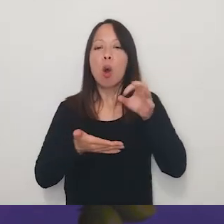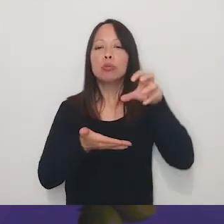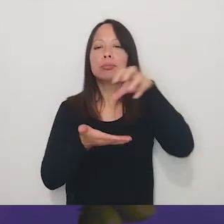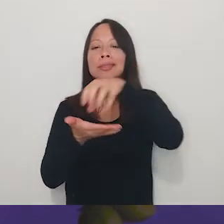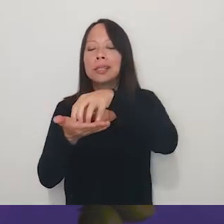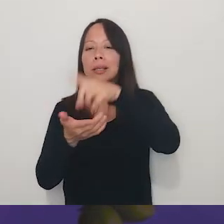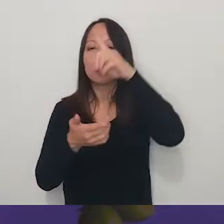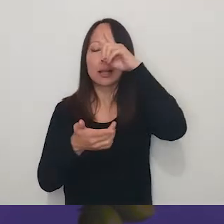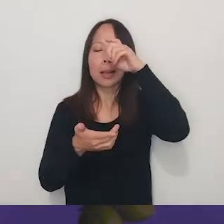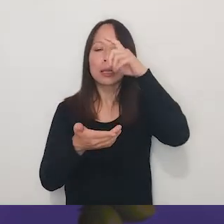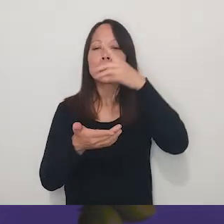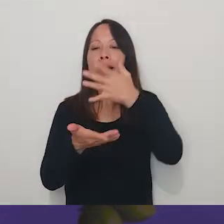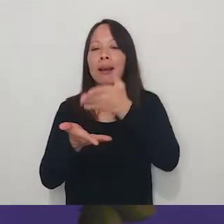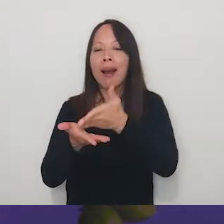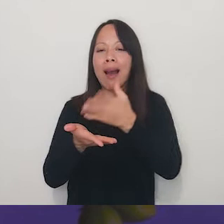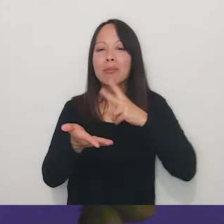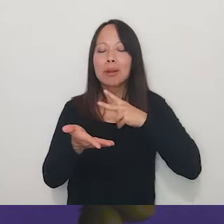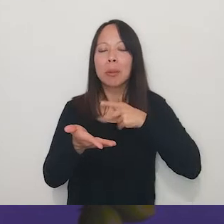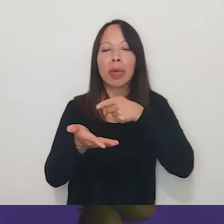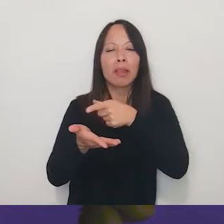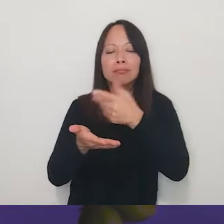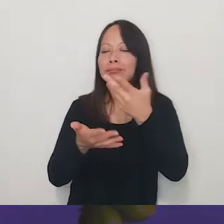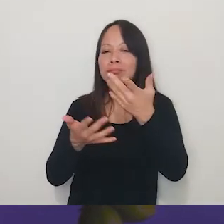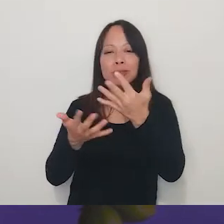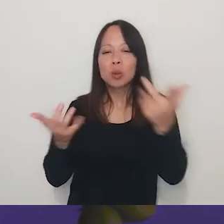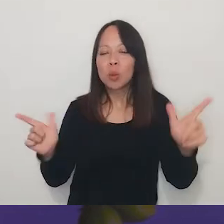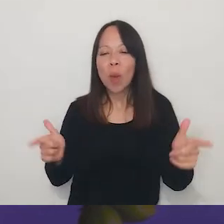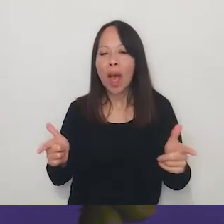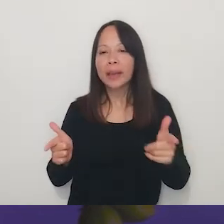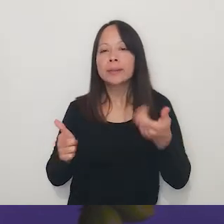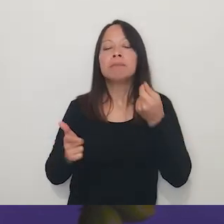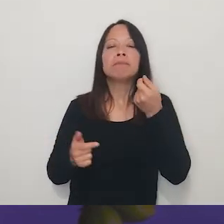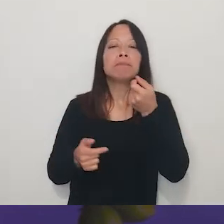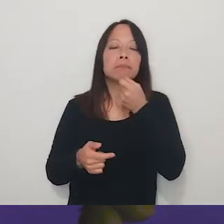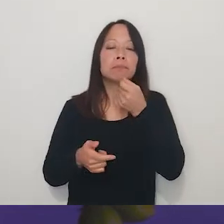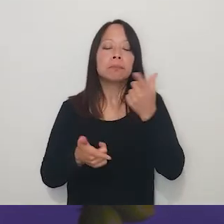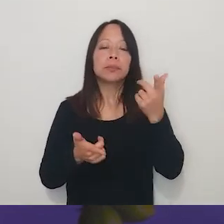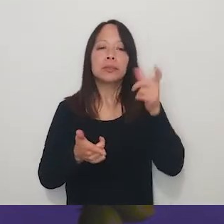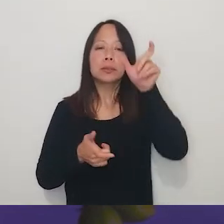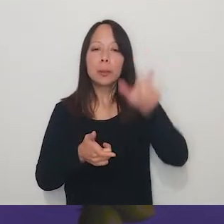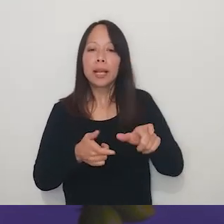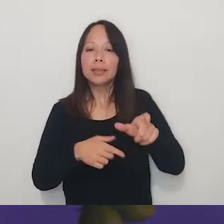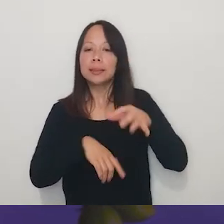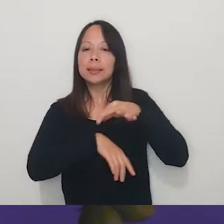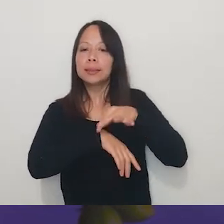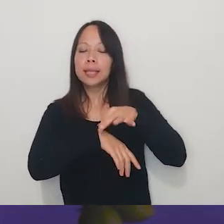muy compleja. Yo busco base de datos, no hay nada que realmente me explique todo lo que tiene el paciente. Esos pacientes son pacientes que en general directamente